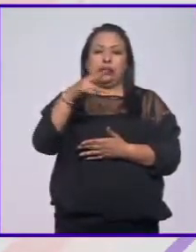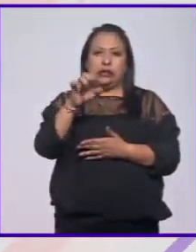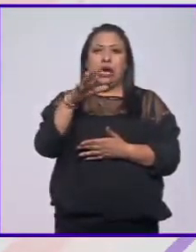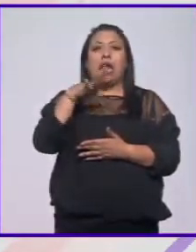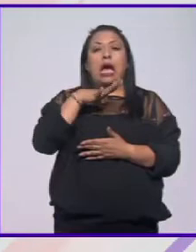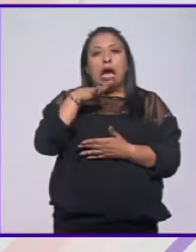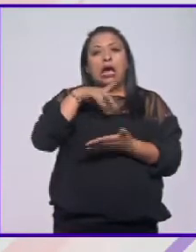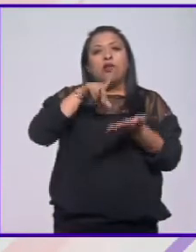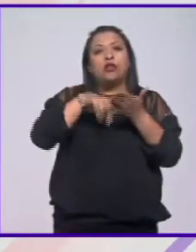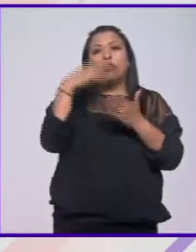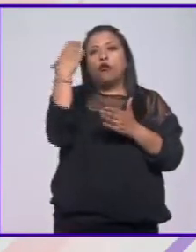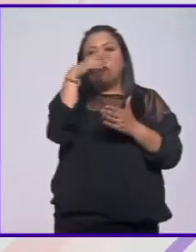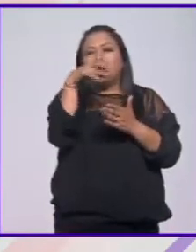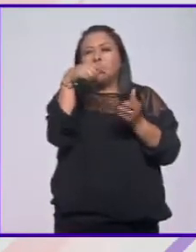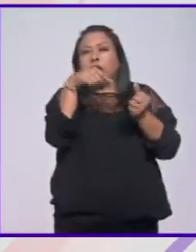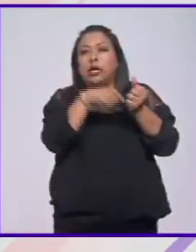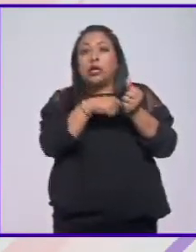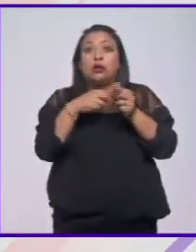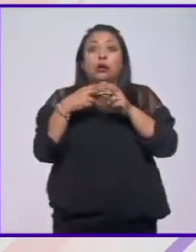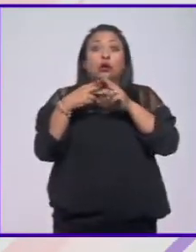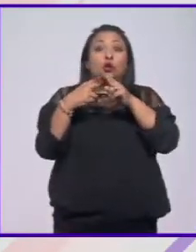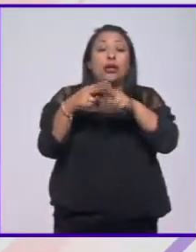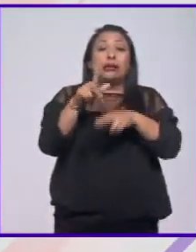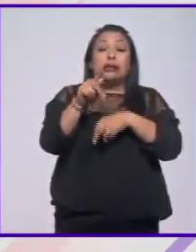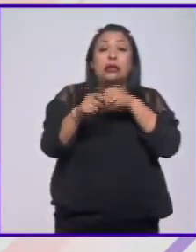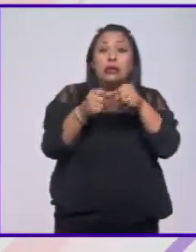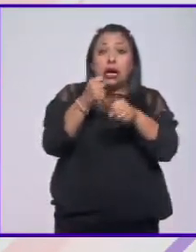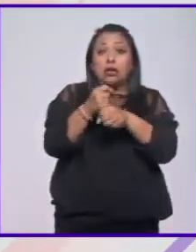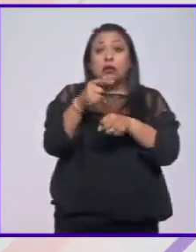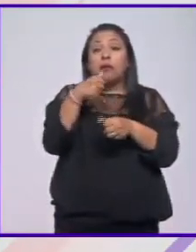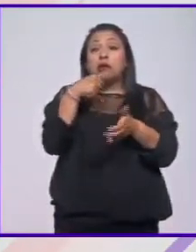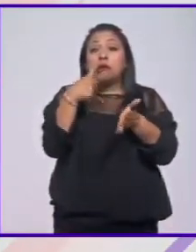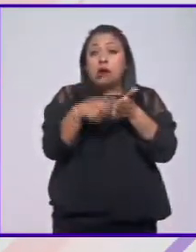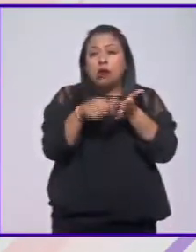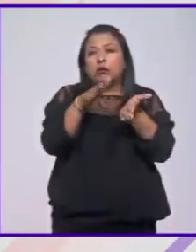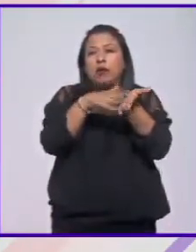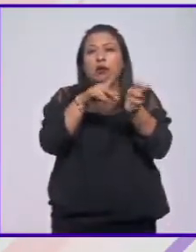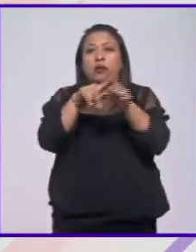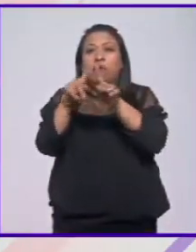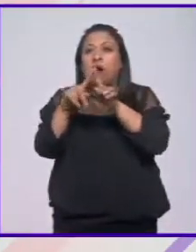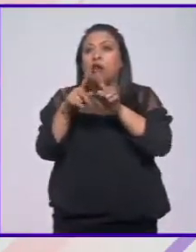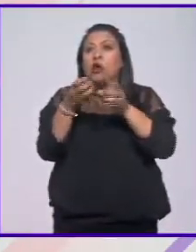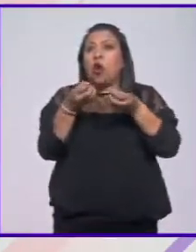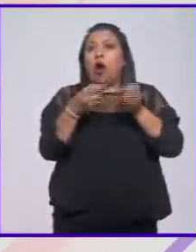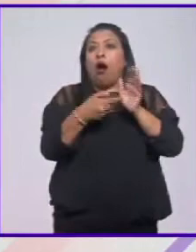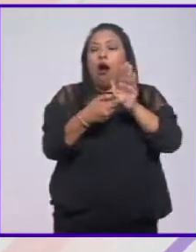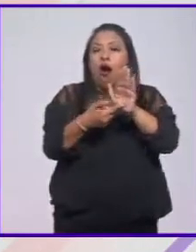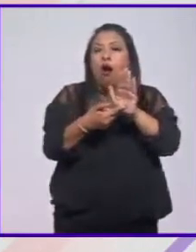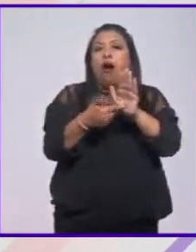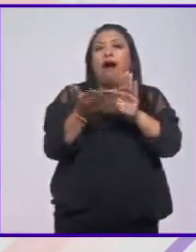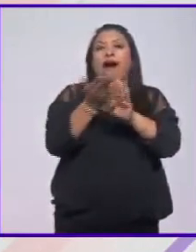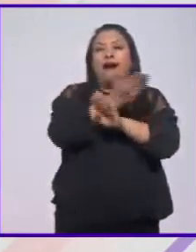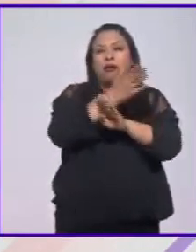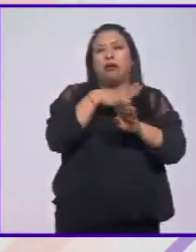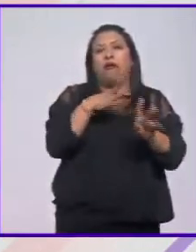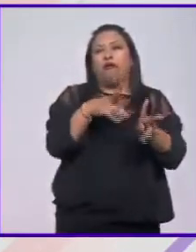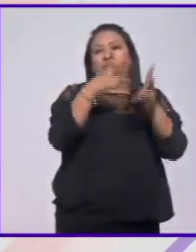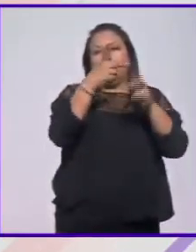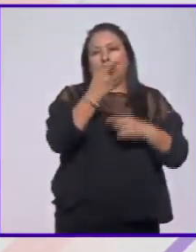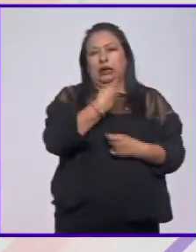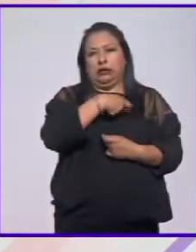incluía fotografías ocultas durante 70 años, así como cartas y documentos que no estaban presentes en ese momento en el mercado